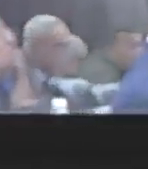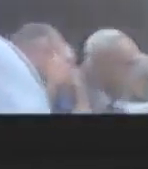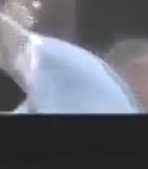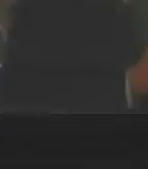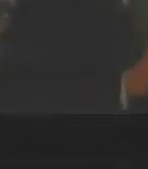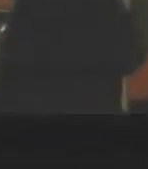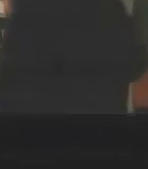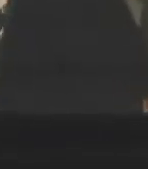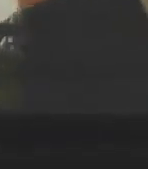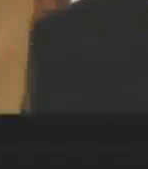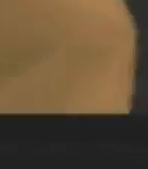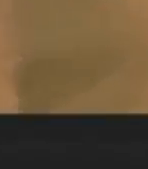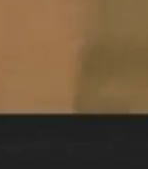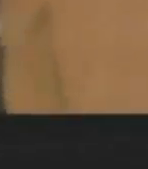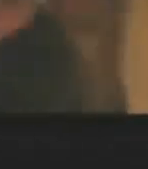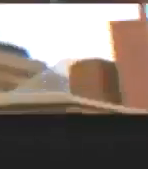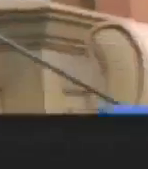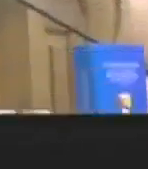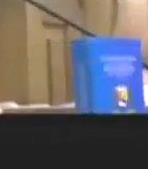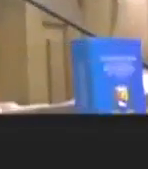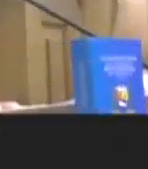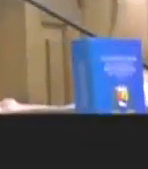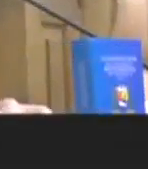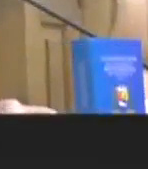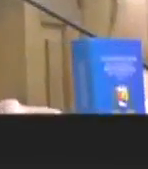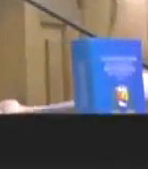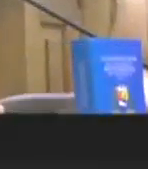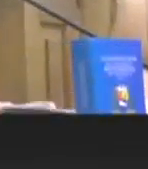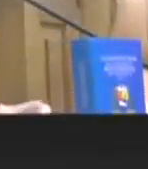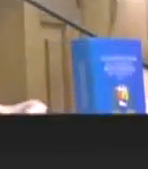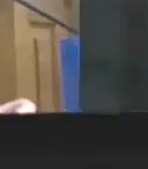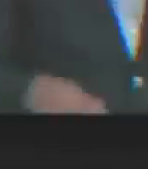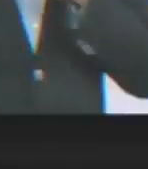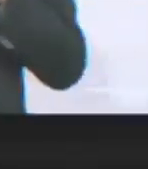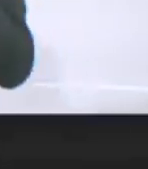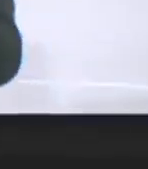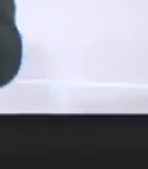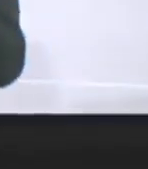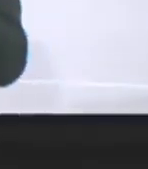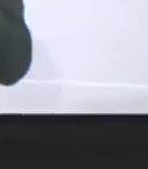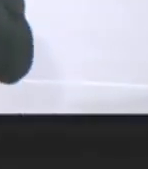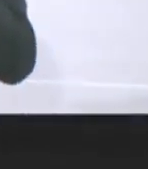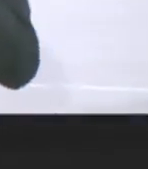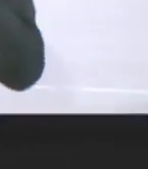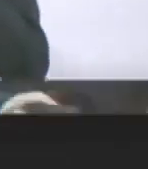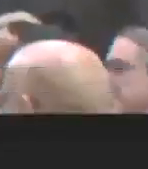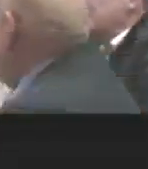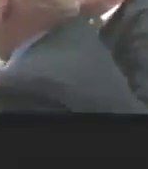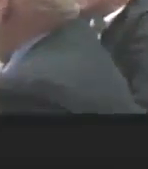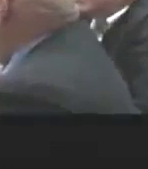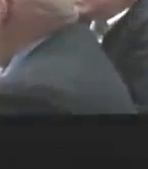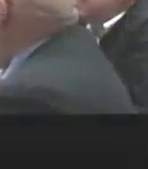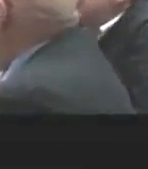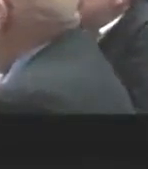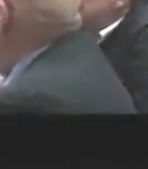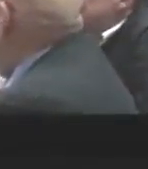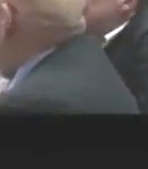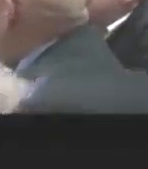que te la interpreten. Entra con nosotros a la sesión ordinaria de la Asamblea Nacional junto a tus diputadas y